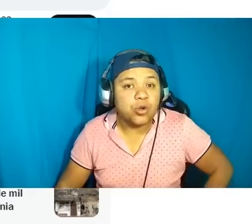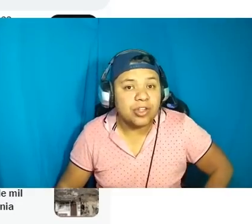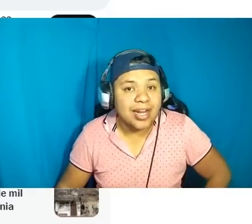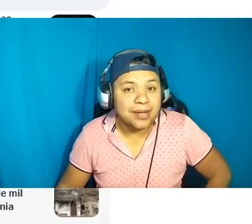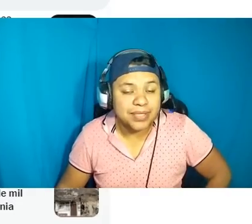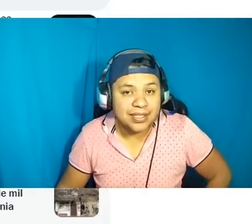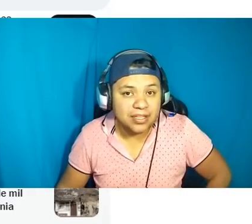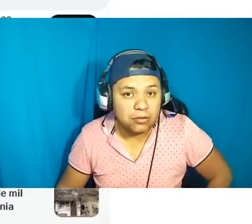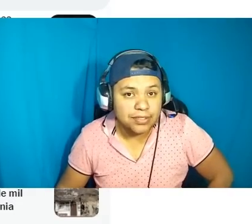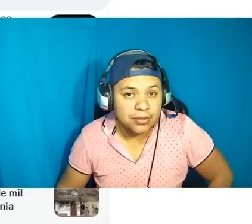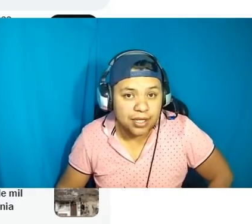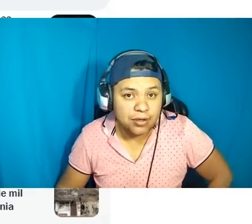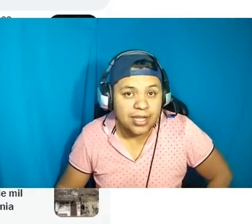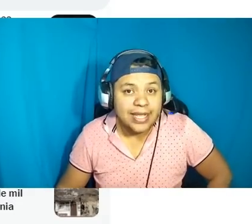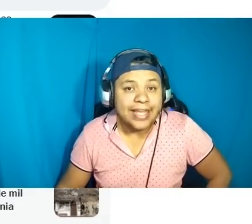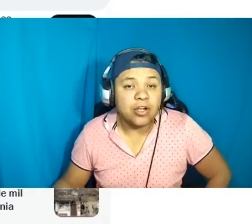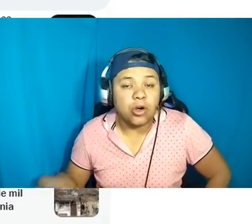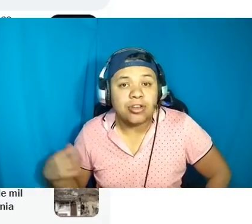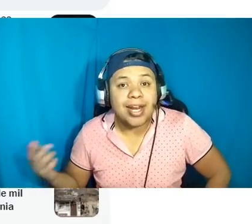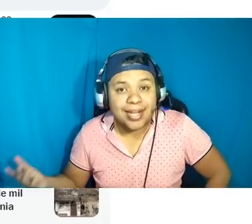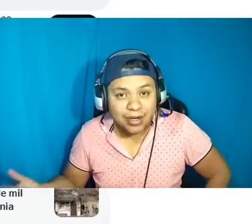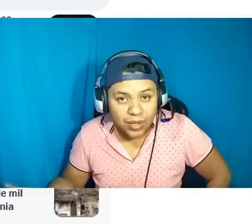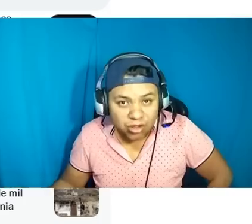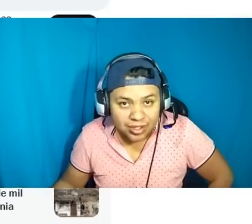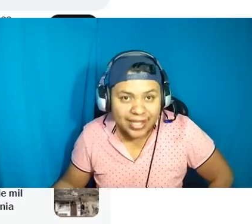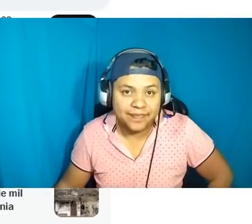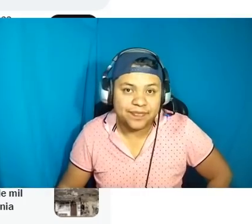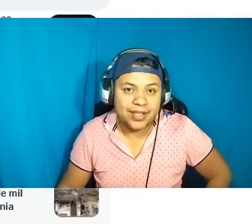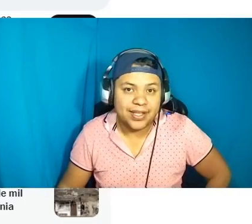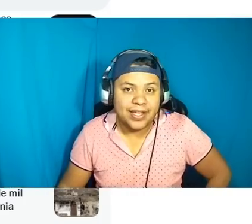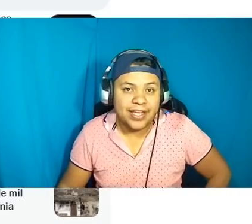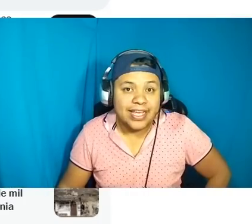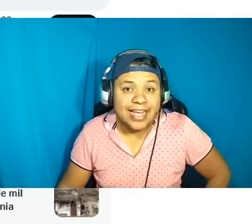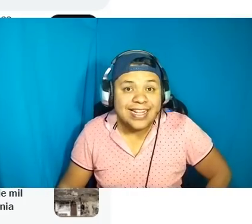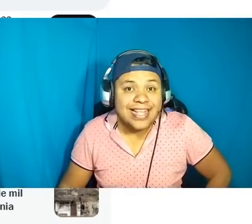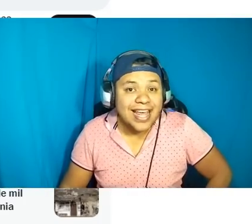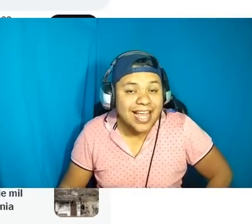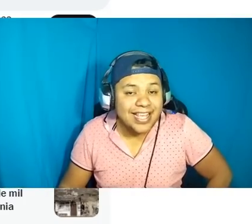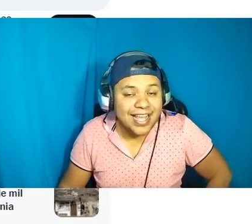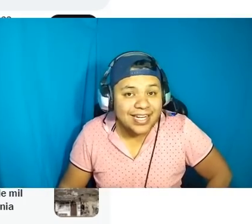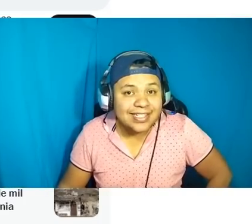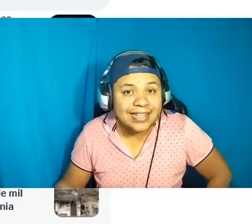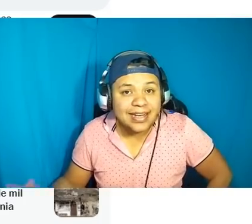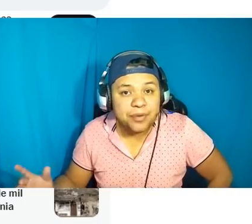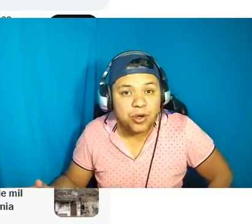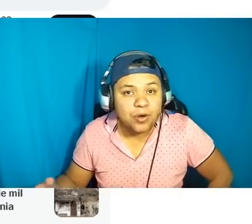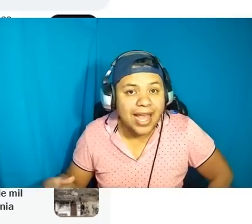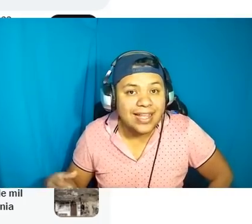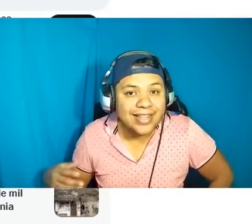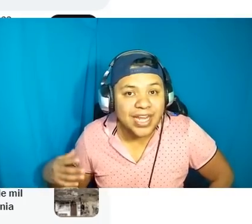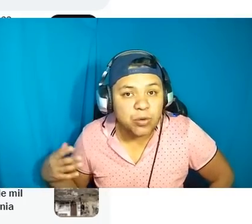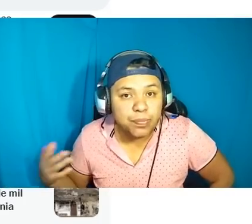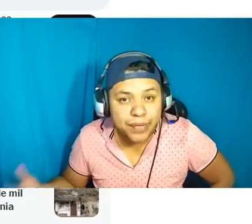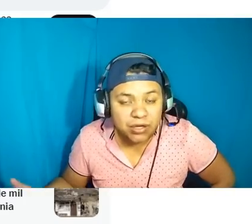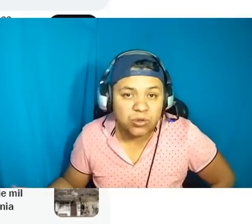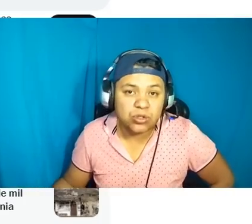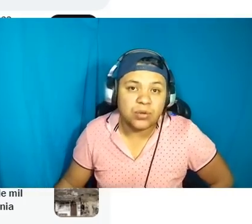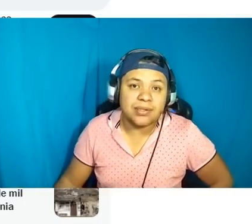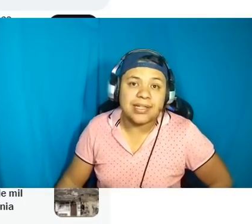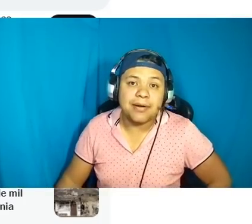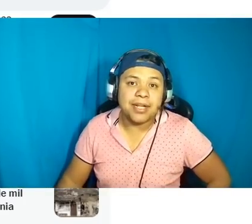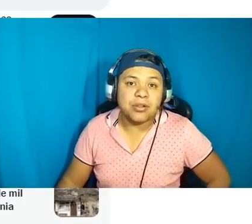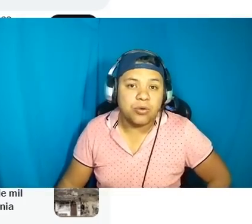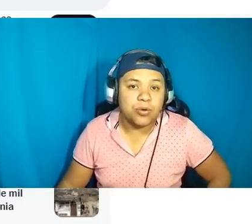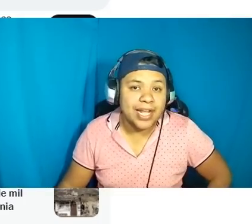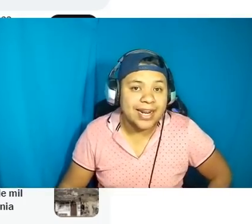habla en contra del presidente de lópez obrador en contra de la 4 t y el día de ayer se atrevió a interrumpir justo